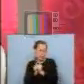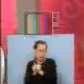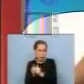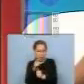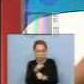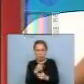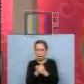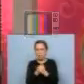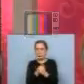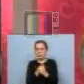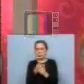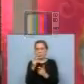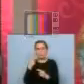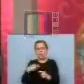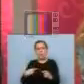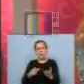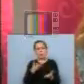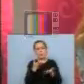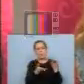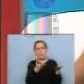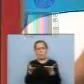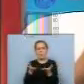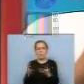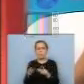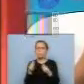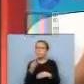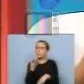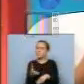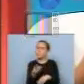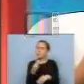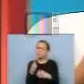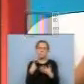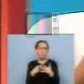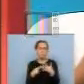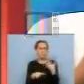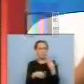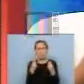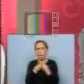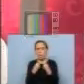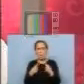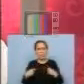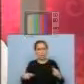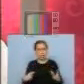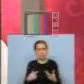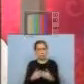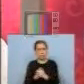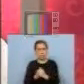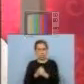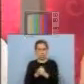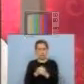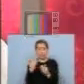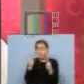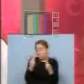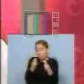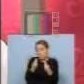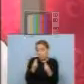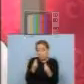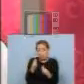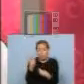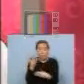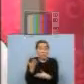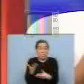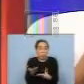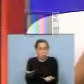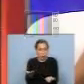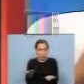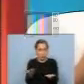estar ¿qué pediste? Ahí. Muchas cosas. ¿En serio? Sí. Es una figura. Perdón, bueno, sí. Pero ya sé, pero como que, ¿qué pedís? ¿Qué se pide? ¿Qué se pide, Claudia? Sí, eso es una figura, ya tenés.